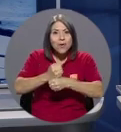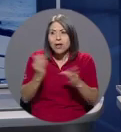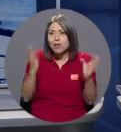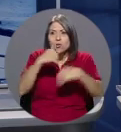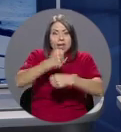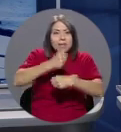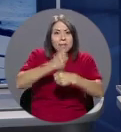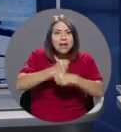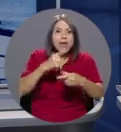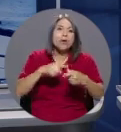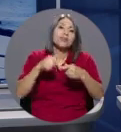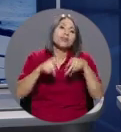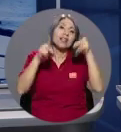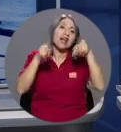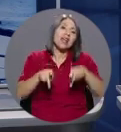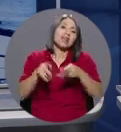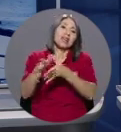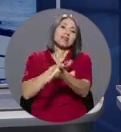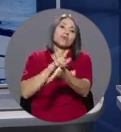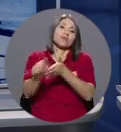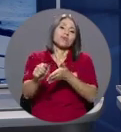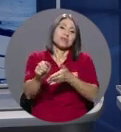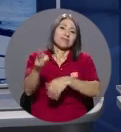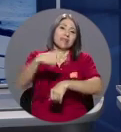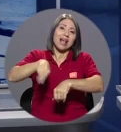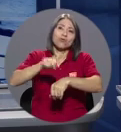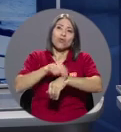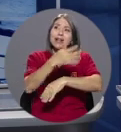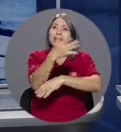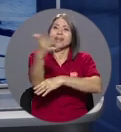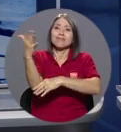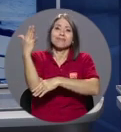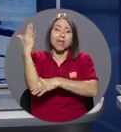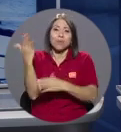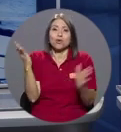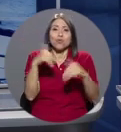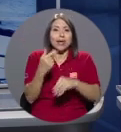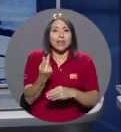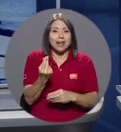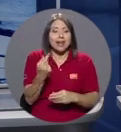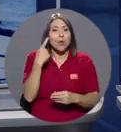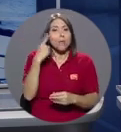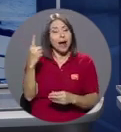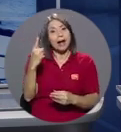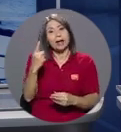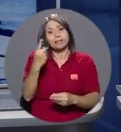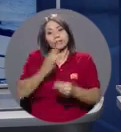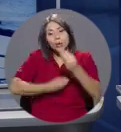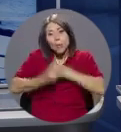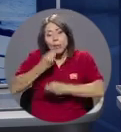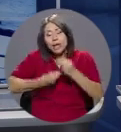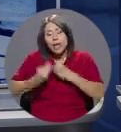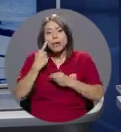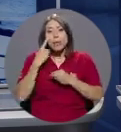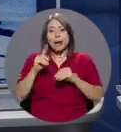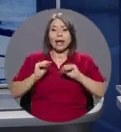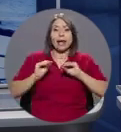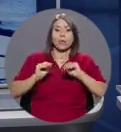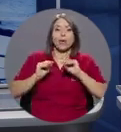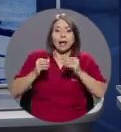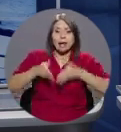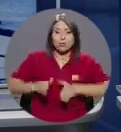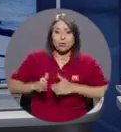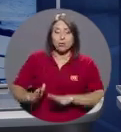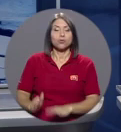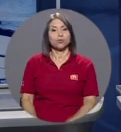empleo genera más bien que la gente se vaya en contra de los recursos naturales por la falta de dinero para poder obtener pues su